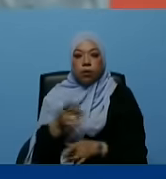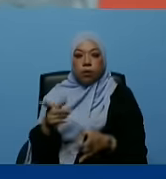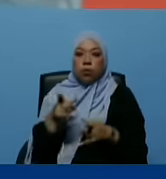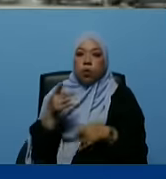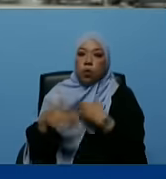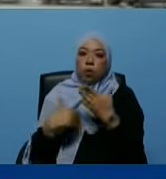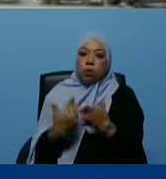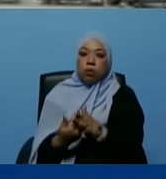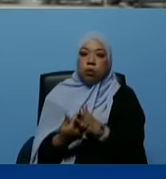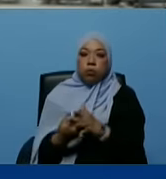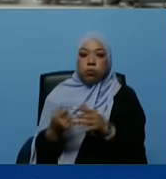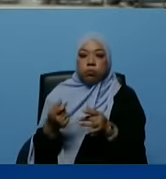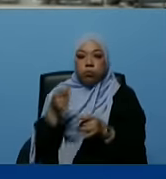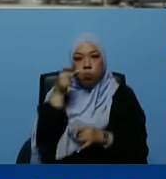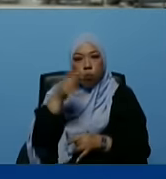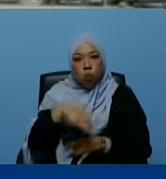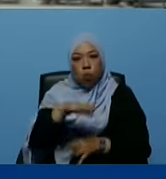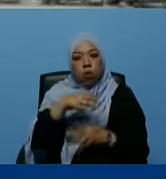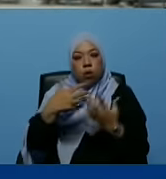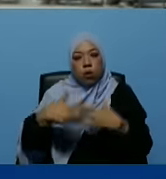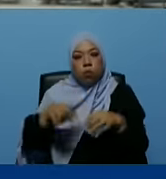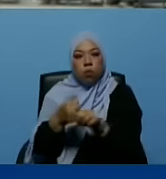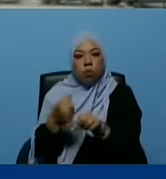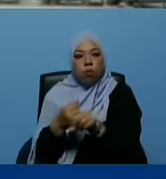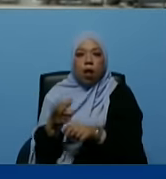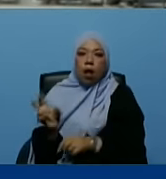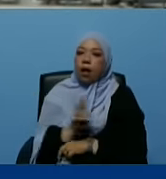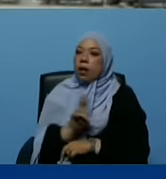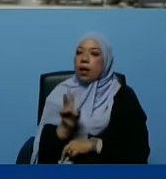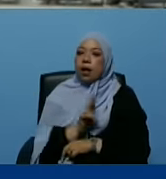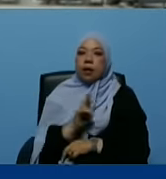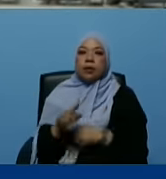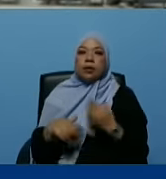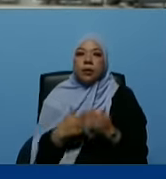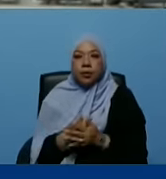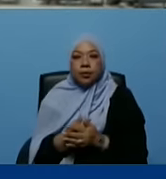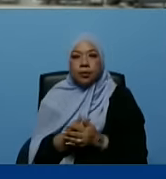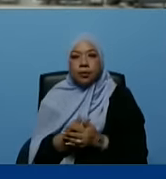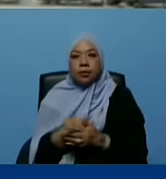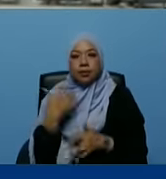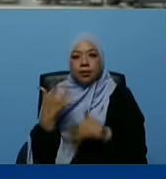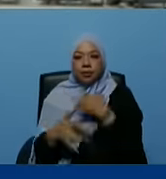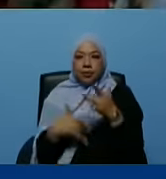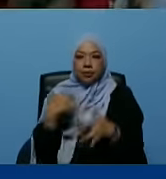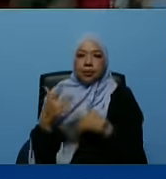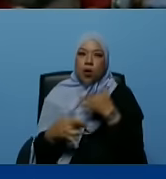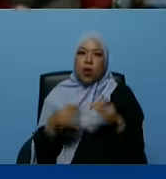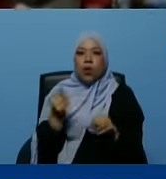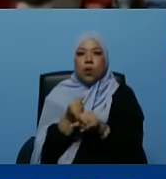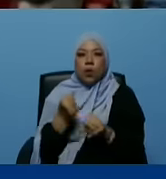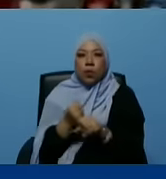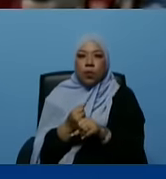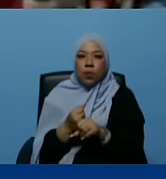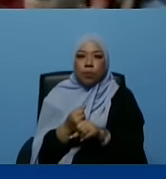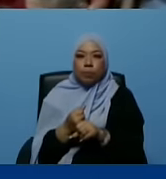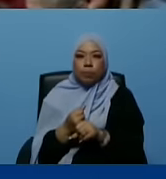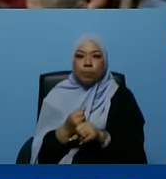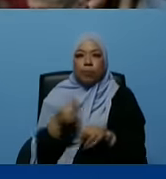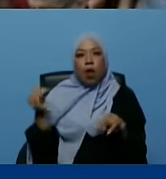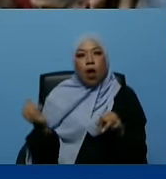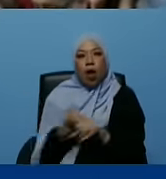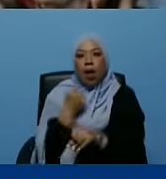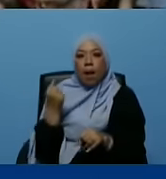con este inmenso motor que son los emprendedores y emprendedoras, tenemos que crear miles de fuentes de